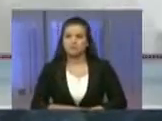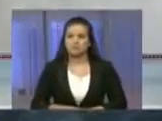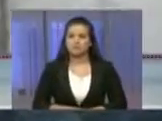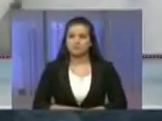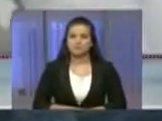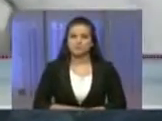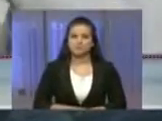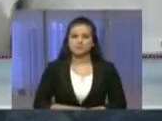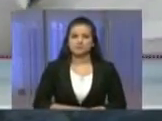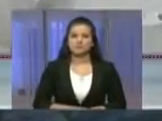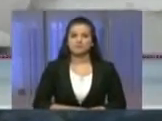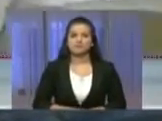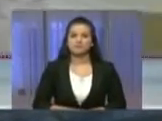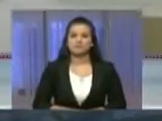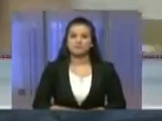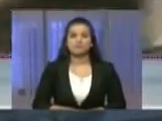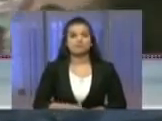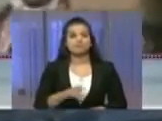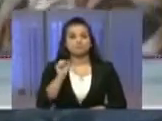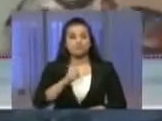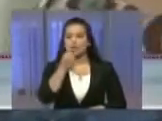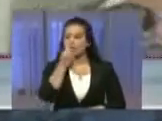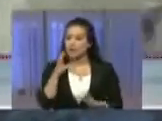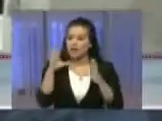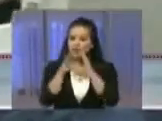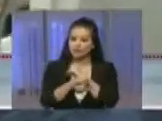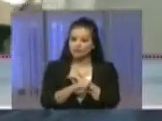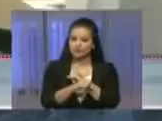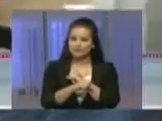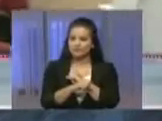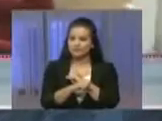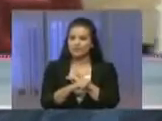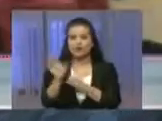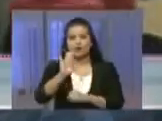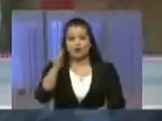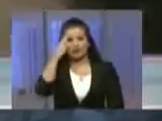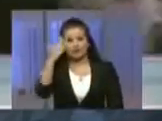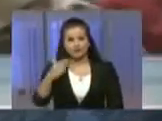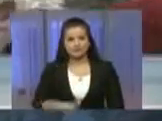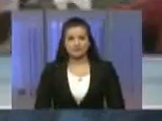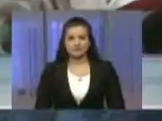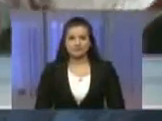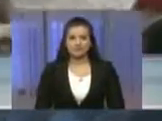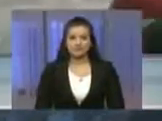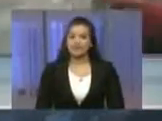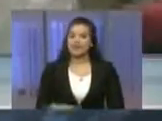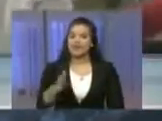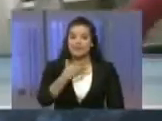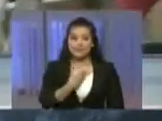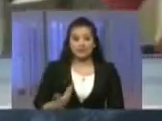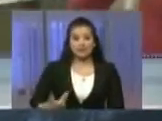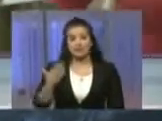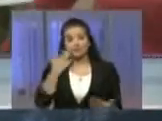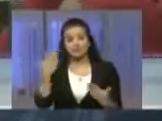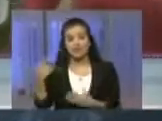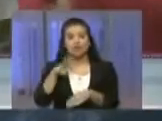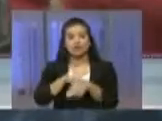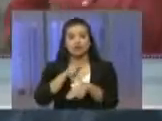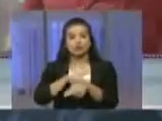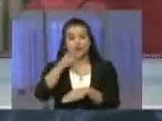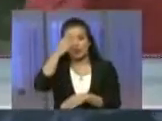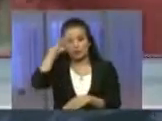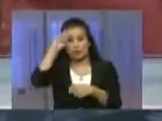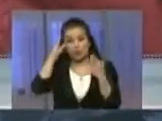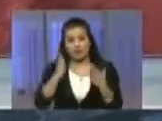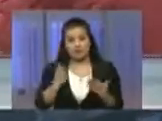doctora Ajá Buenas noches Hola Bueno presidente aquí está la doctora la doctora cubana como